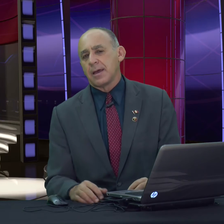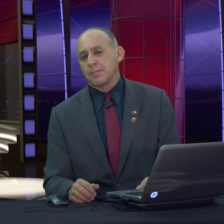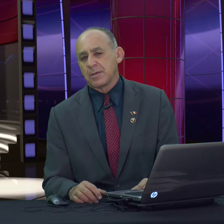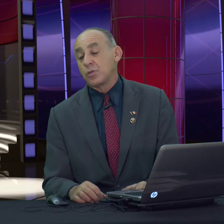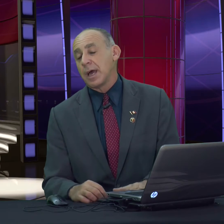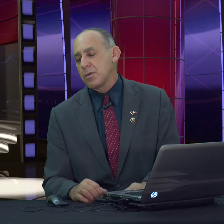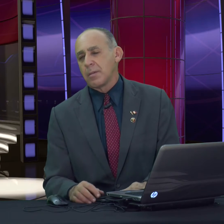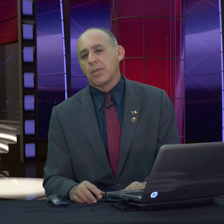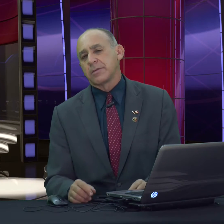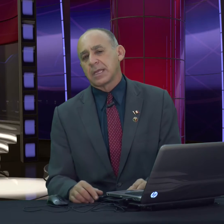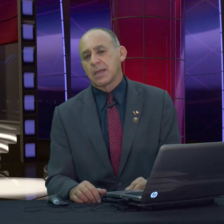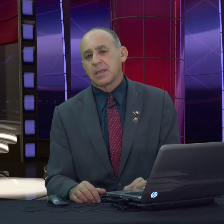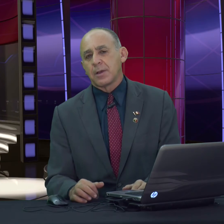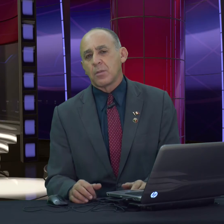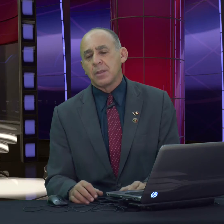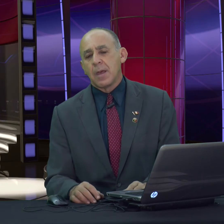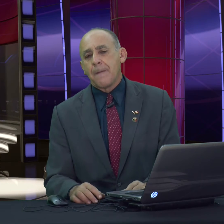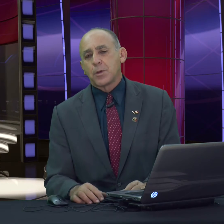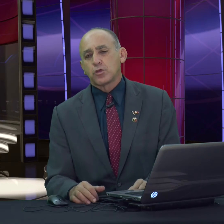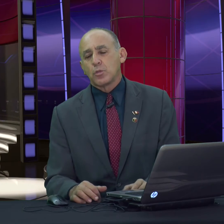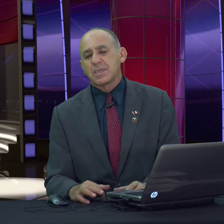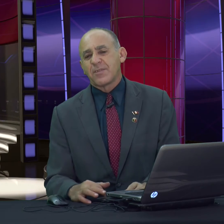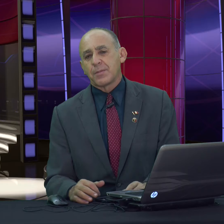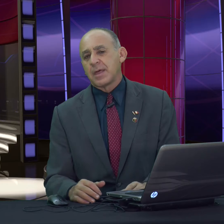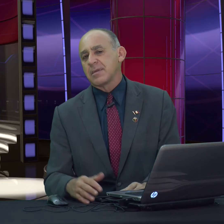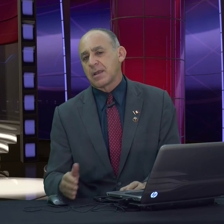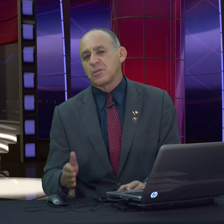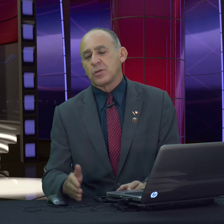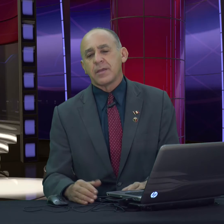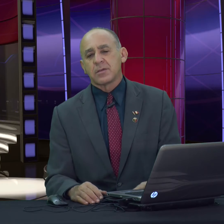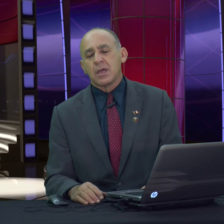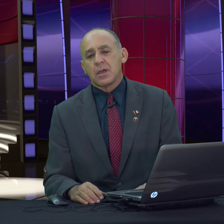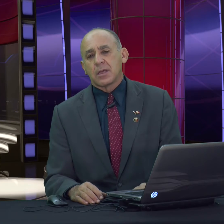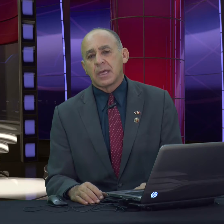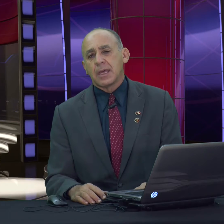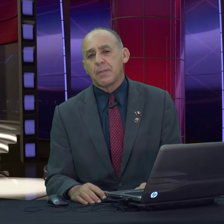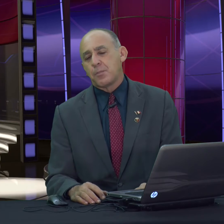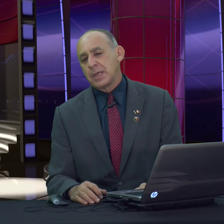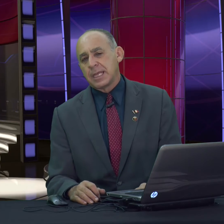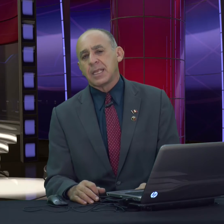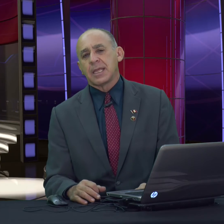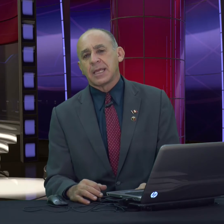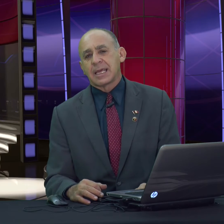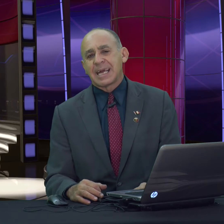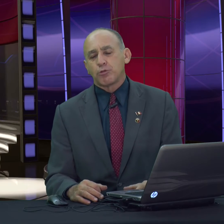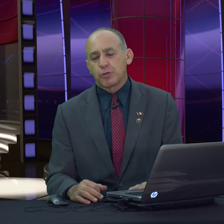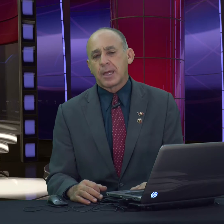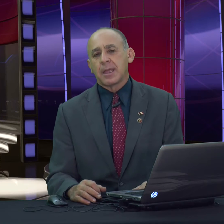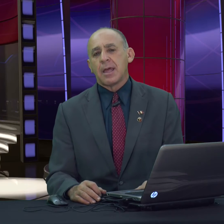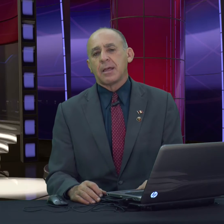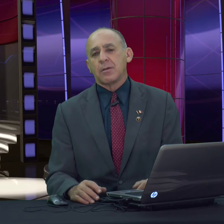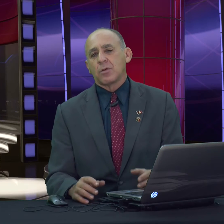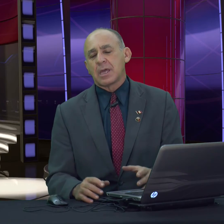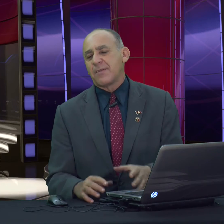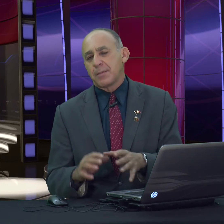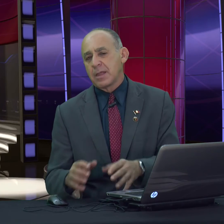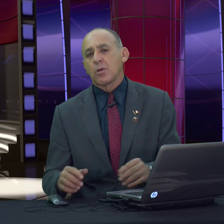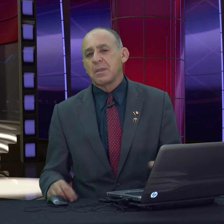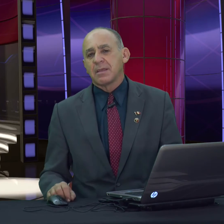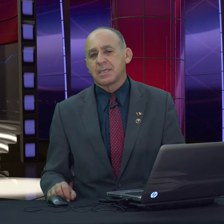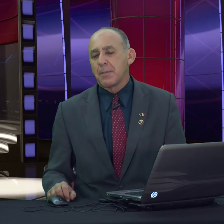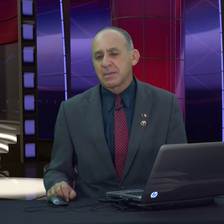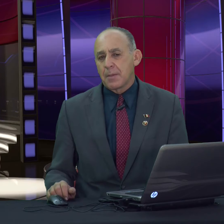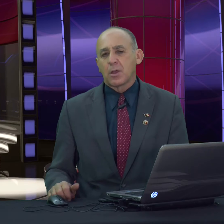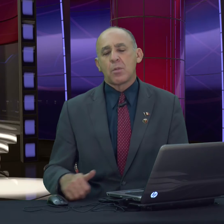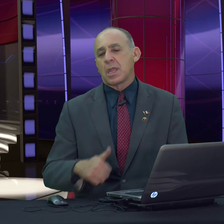ya más de un año hablando acerca del tema del COVID, pero son muchas enfermedades relacionadas que pueden causar que la enfermedad del